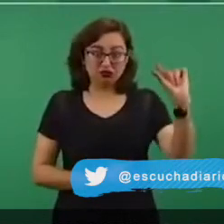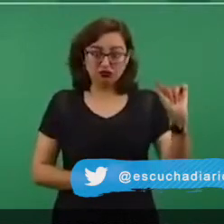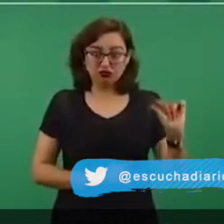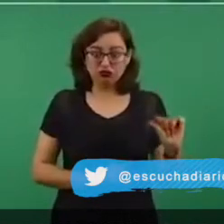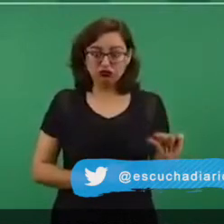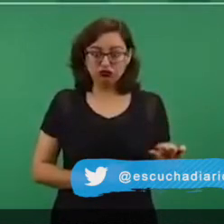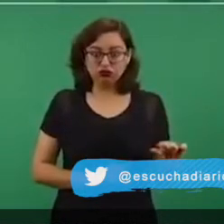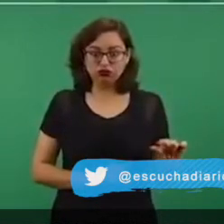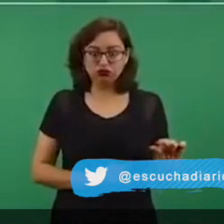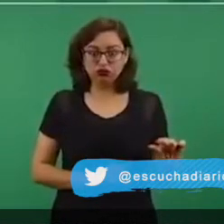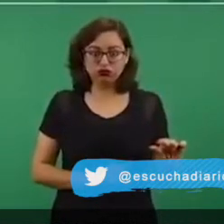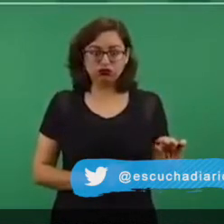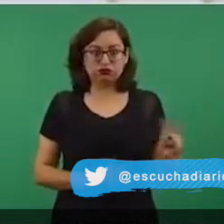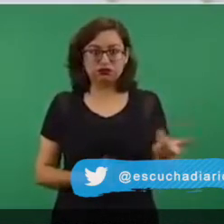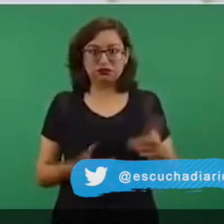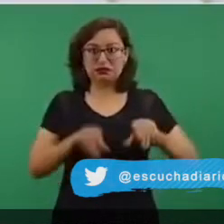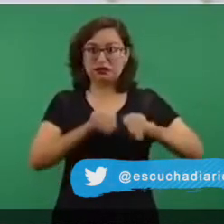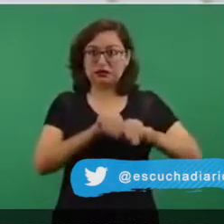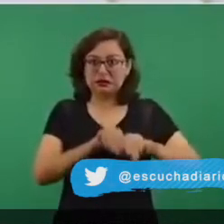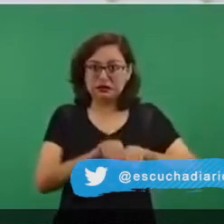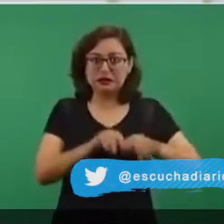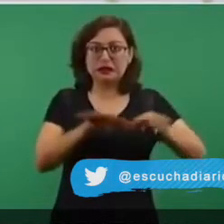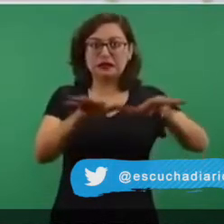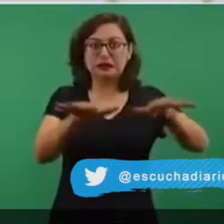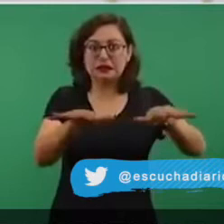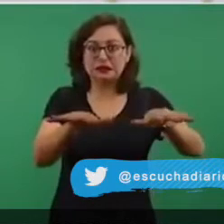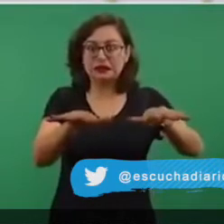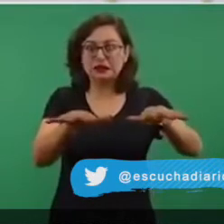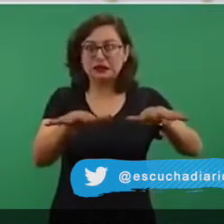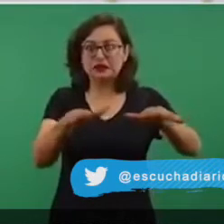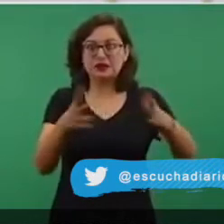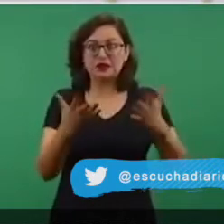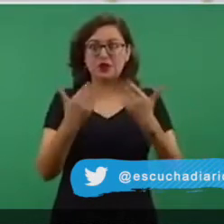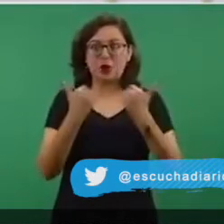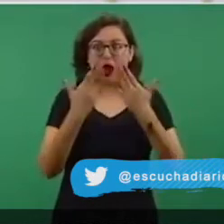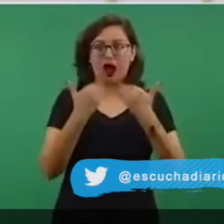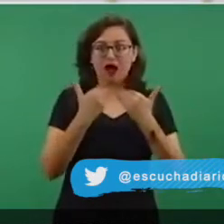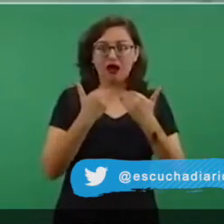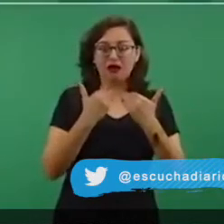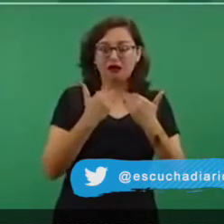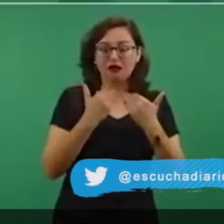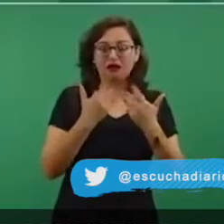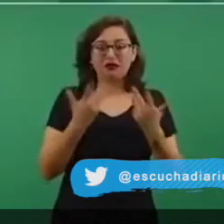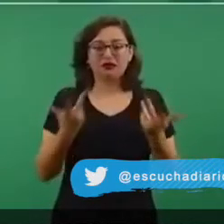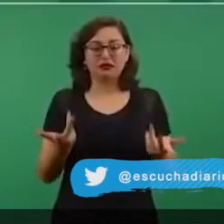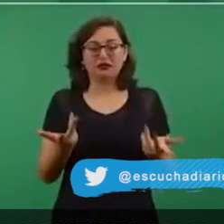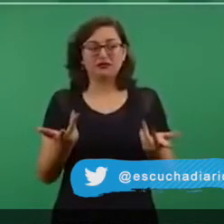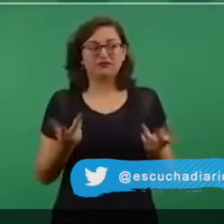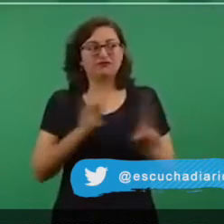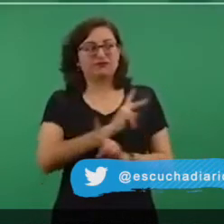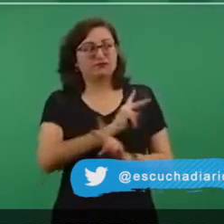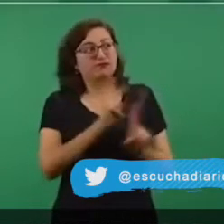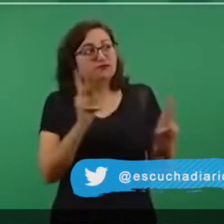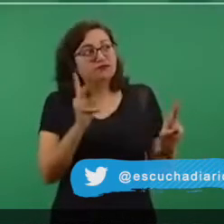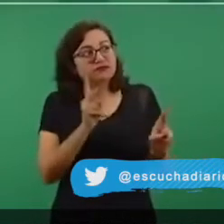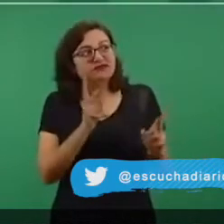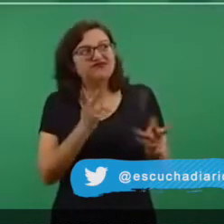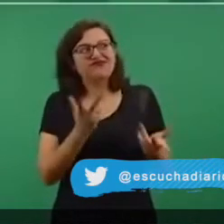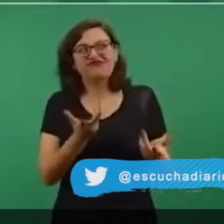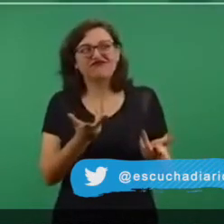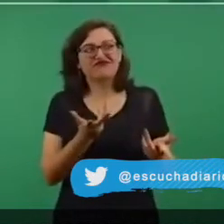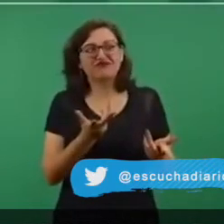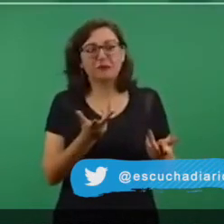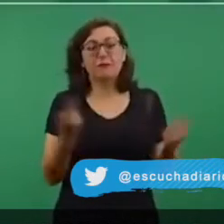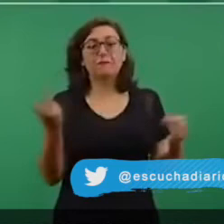tiene que entrar a respaldar esa baja de producción de energía de las eólicas, ¿sí?,